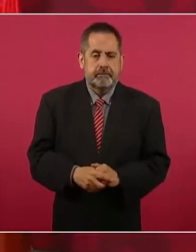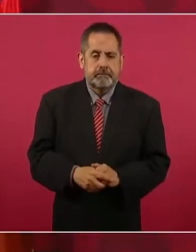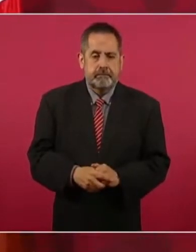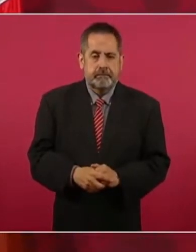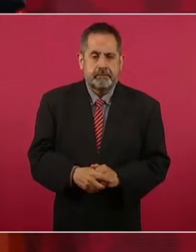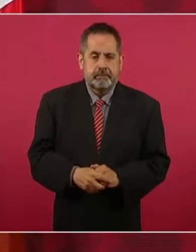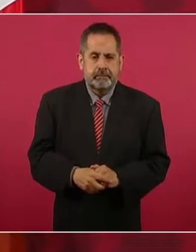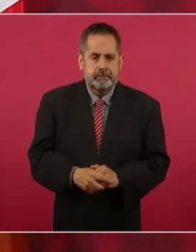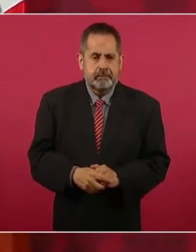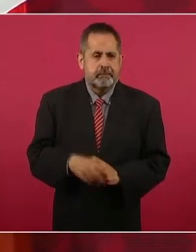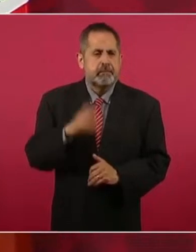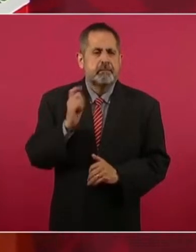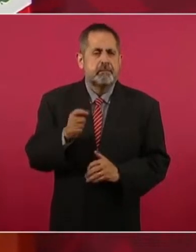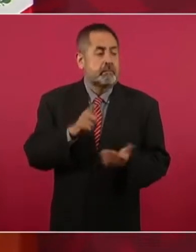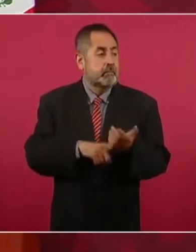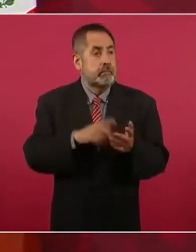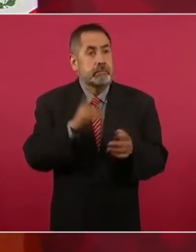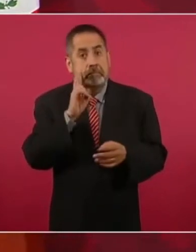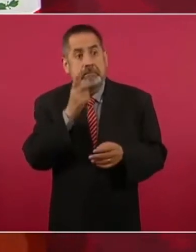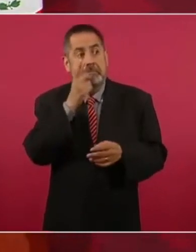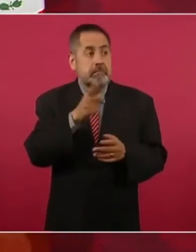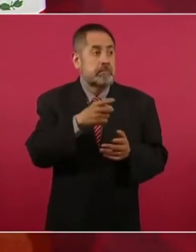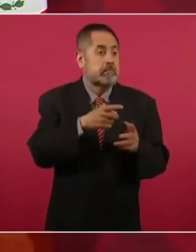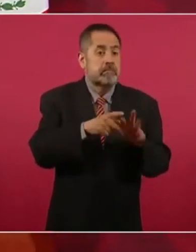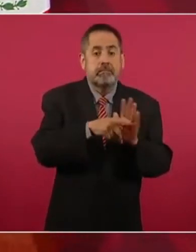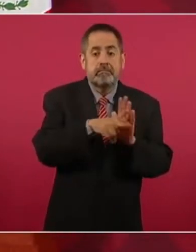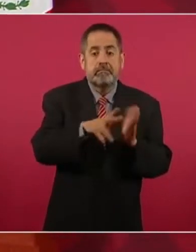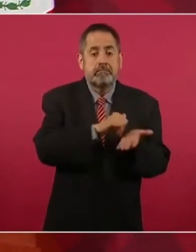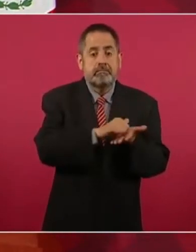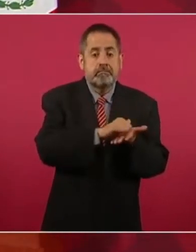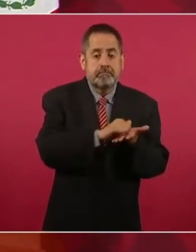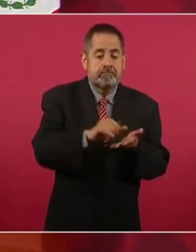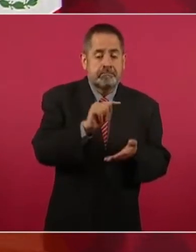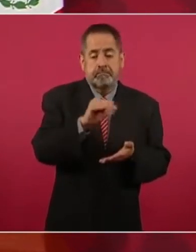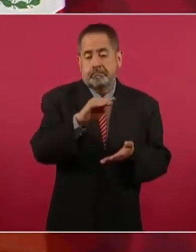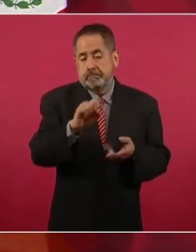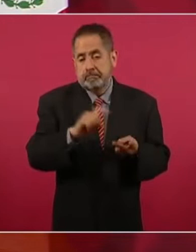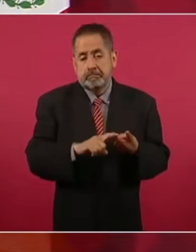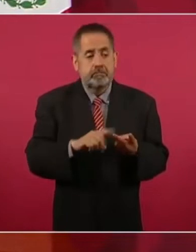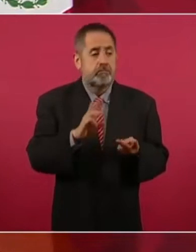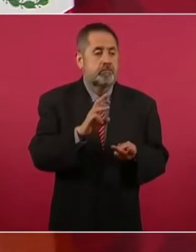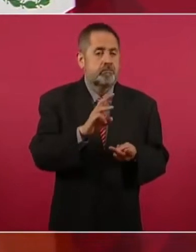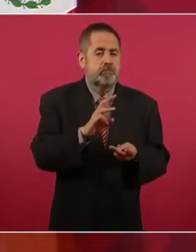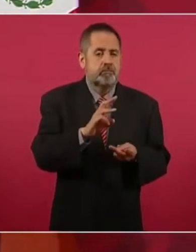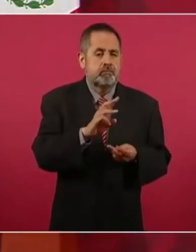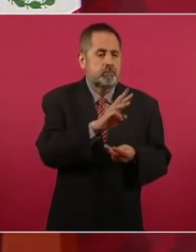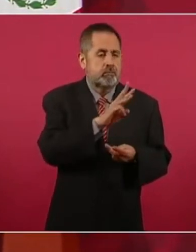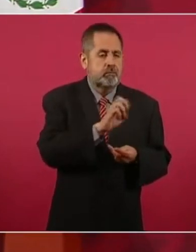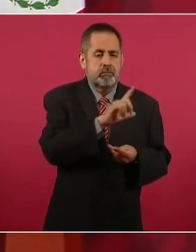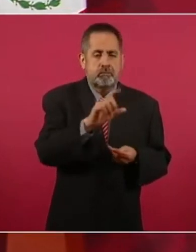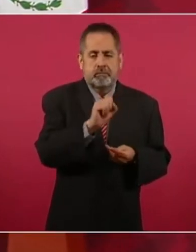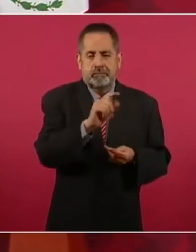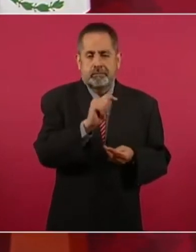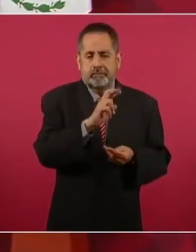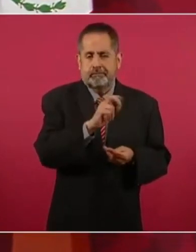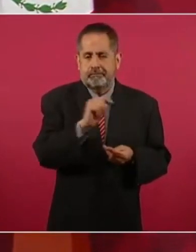¿o qué van a decir los del New York Times? ¿Qué van a decir los del Wall Street Journal?